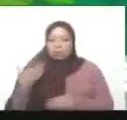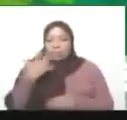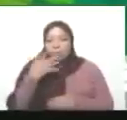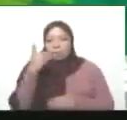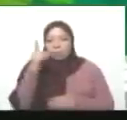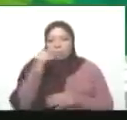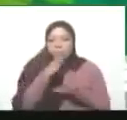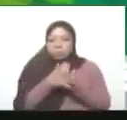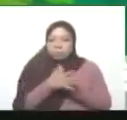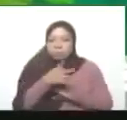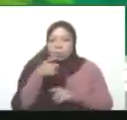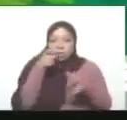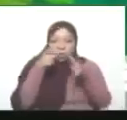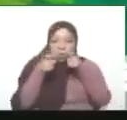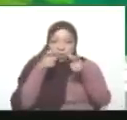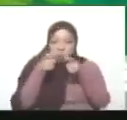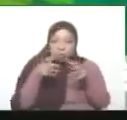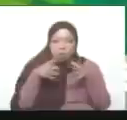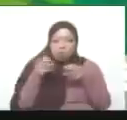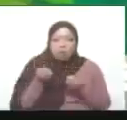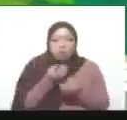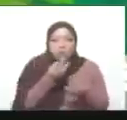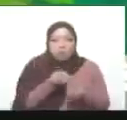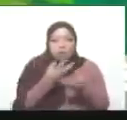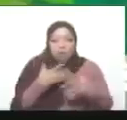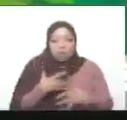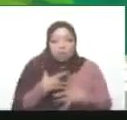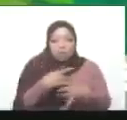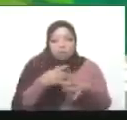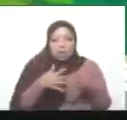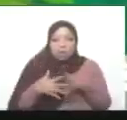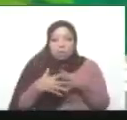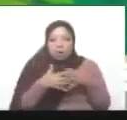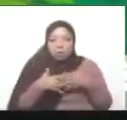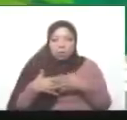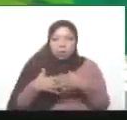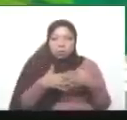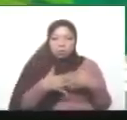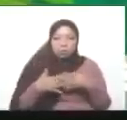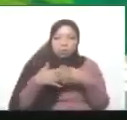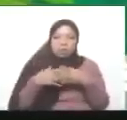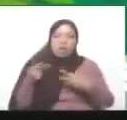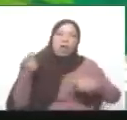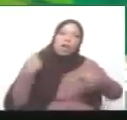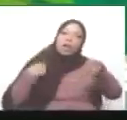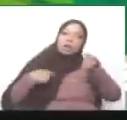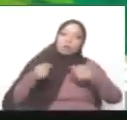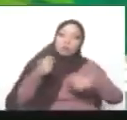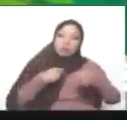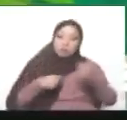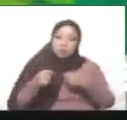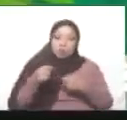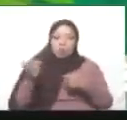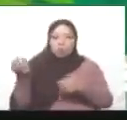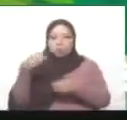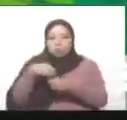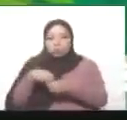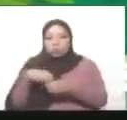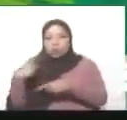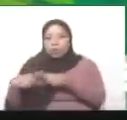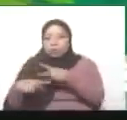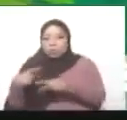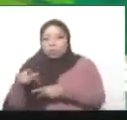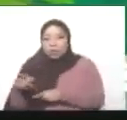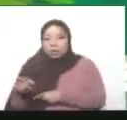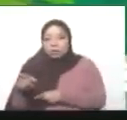nacional quienes manifiestan el interés de Estados Unidos en asociarse con Guyana durante este periodo